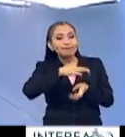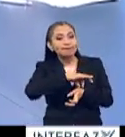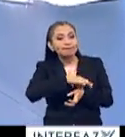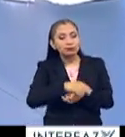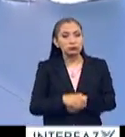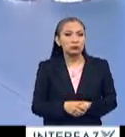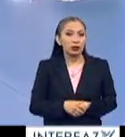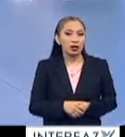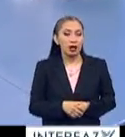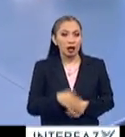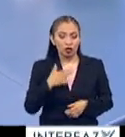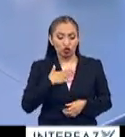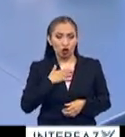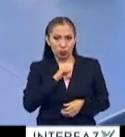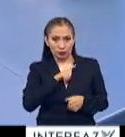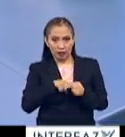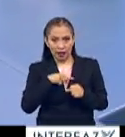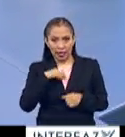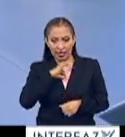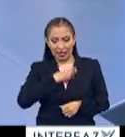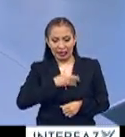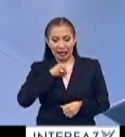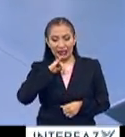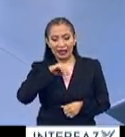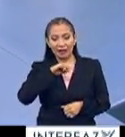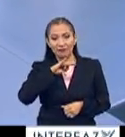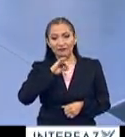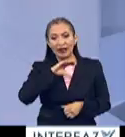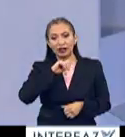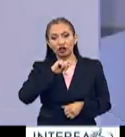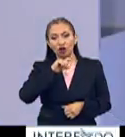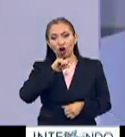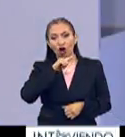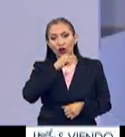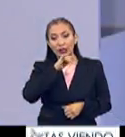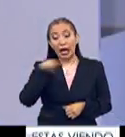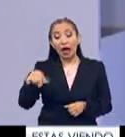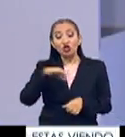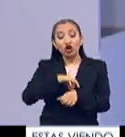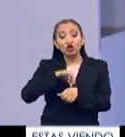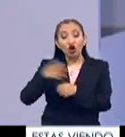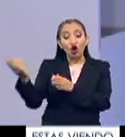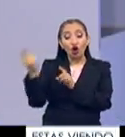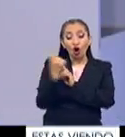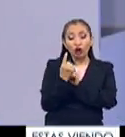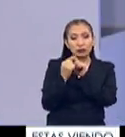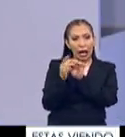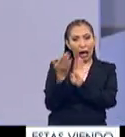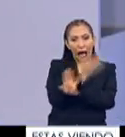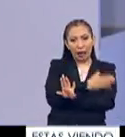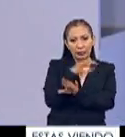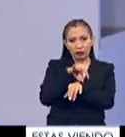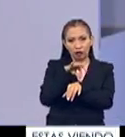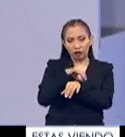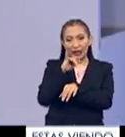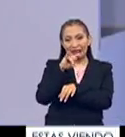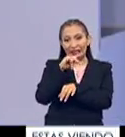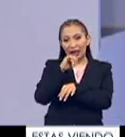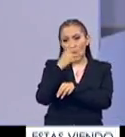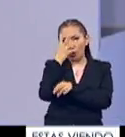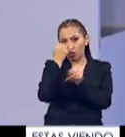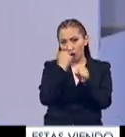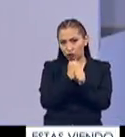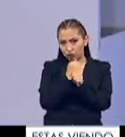médicas. En el caso particular de la infectología, los médicos que llegan ya cursaron con una especialidad previa, que es medicina interna, que son